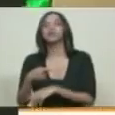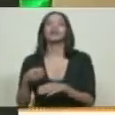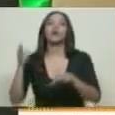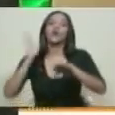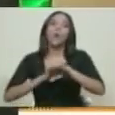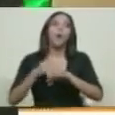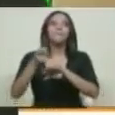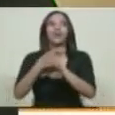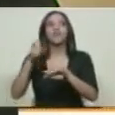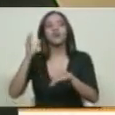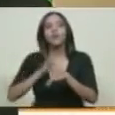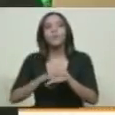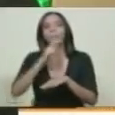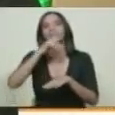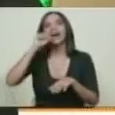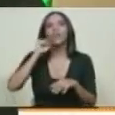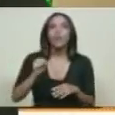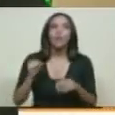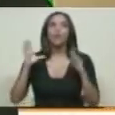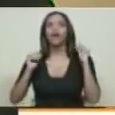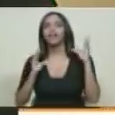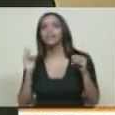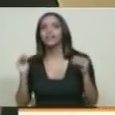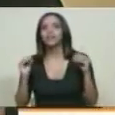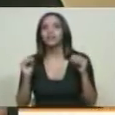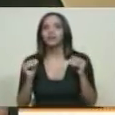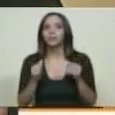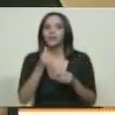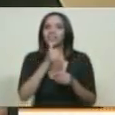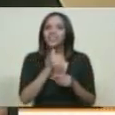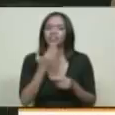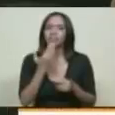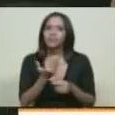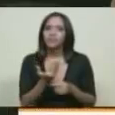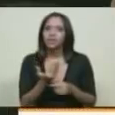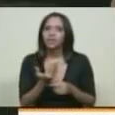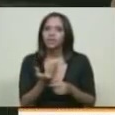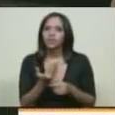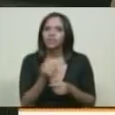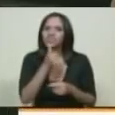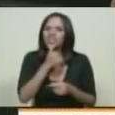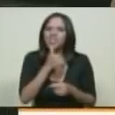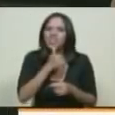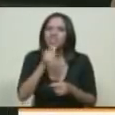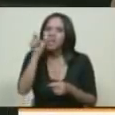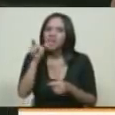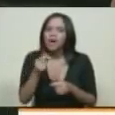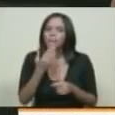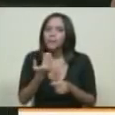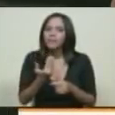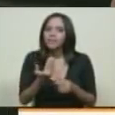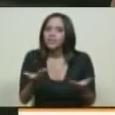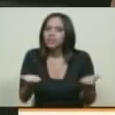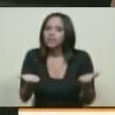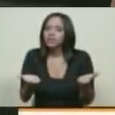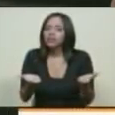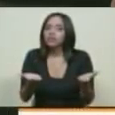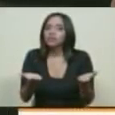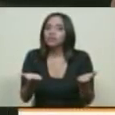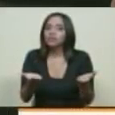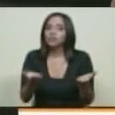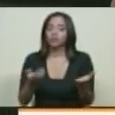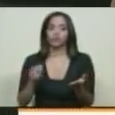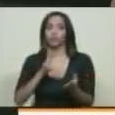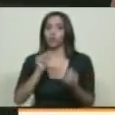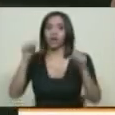culpa es de Maduro, pero es que al final, ¿quién lo está permitiendo? ¿Quién está permitiendo eso? Porque ya no es de